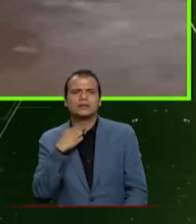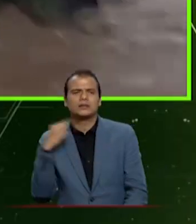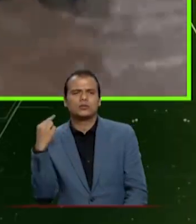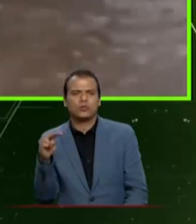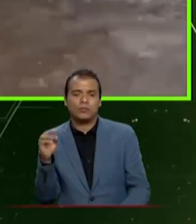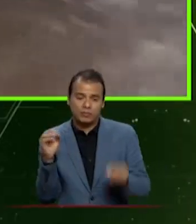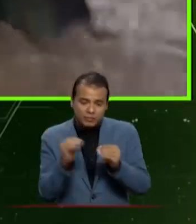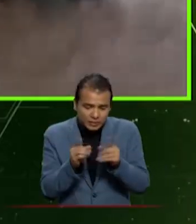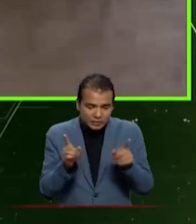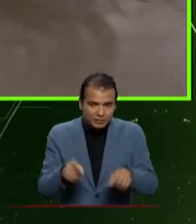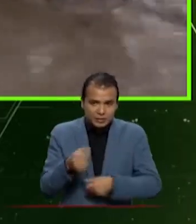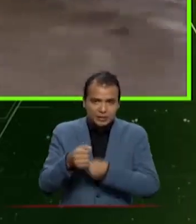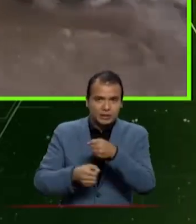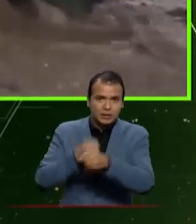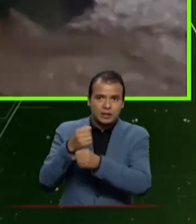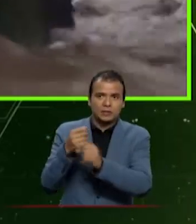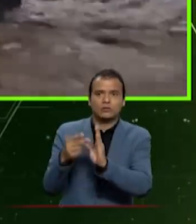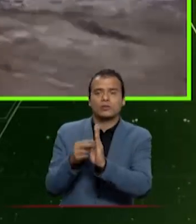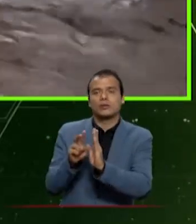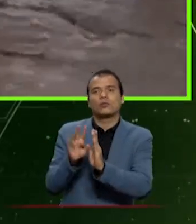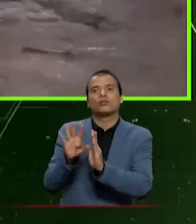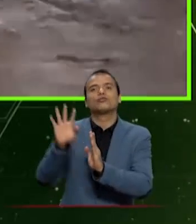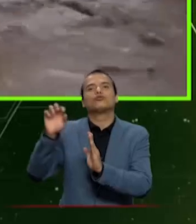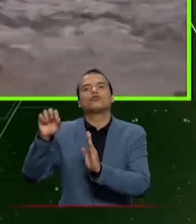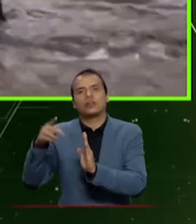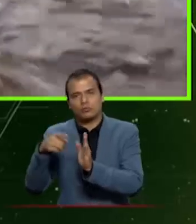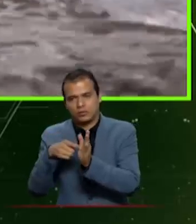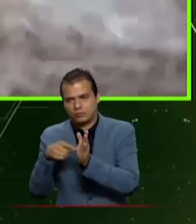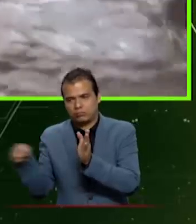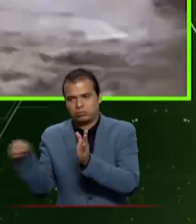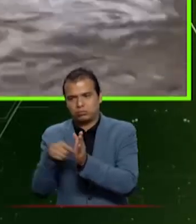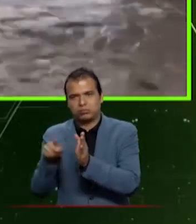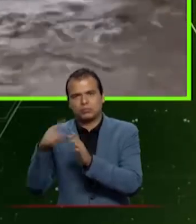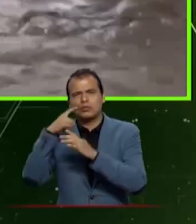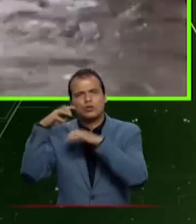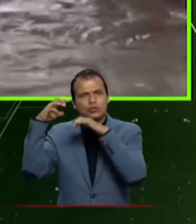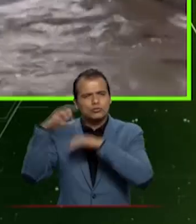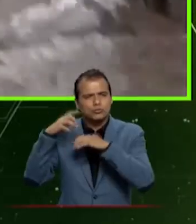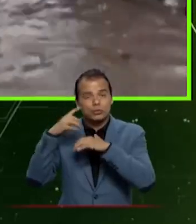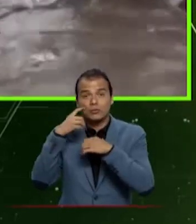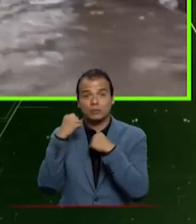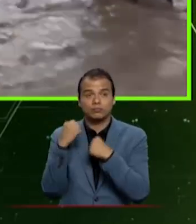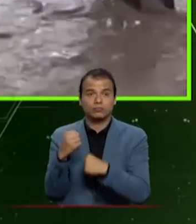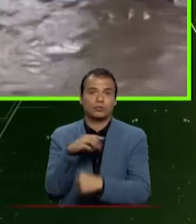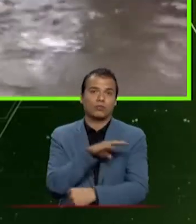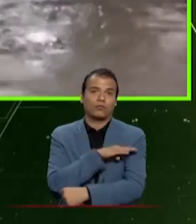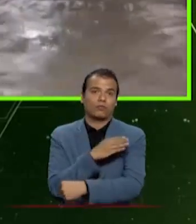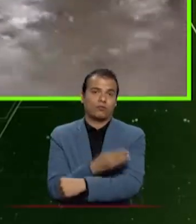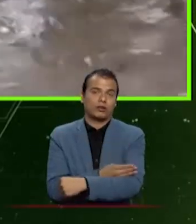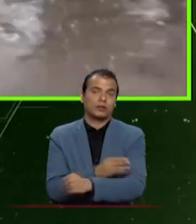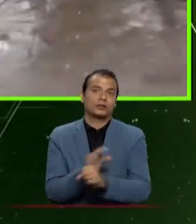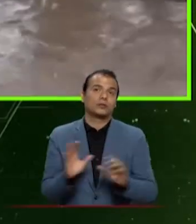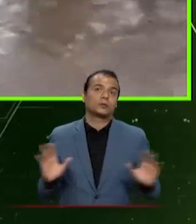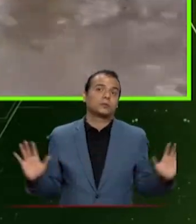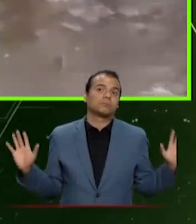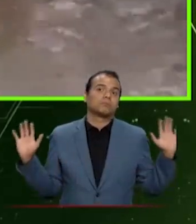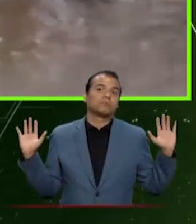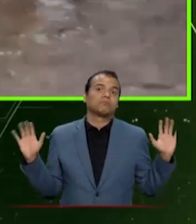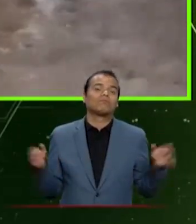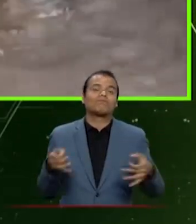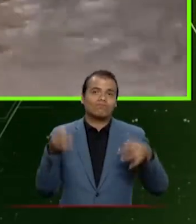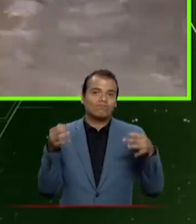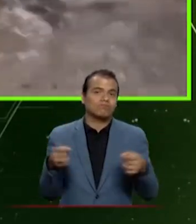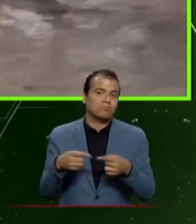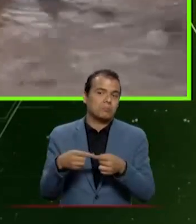que normalmente es la más intensa Entonces el panorama no es muy bueno desde el punto de vista del exceso de